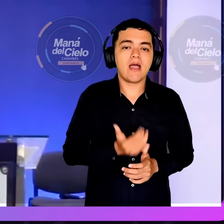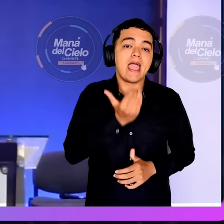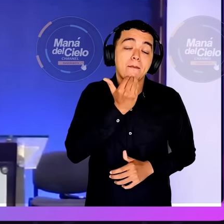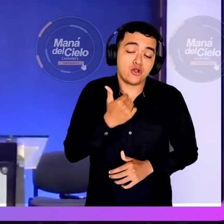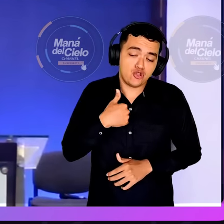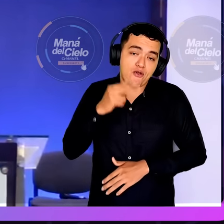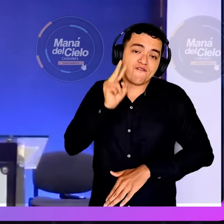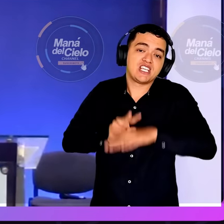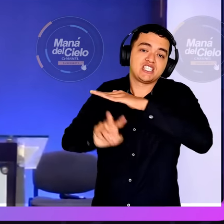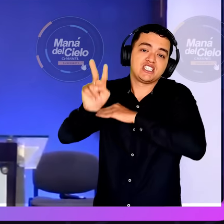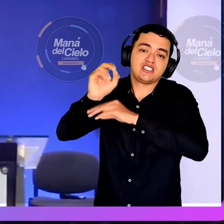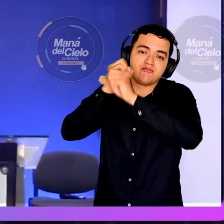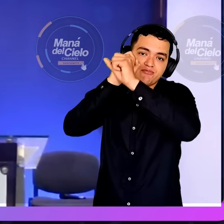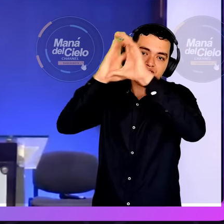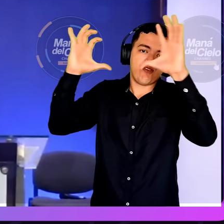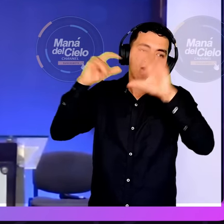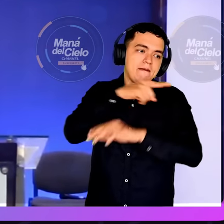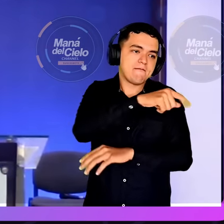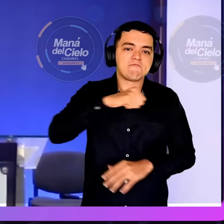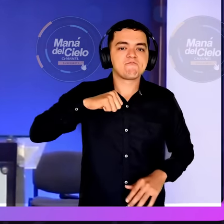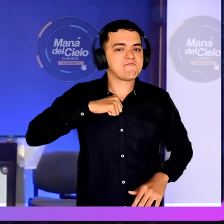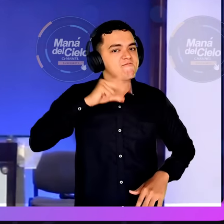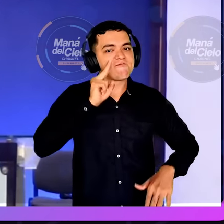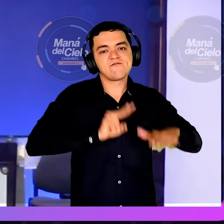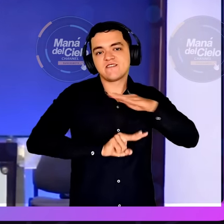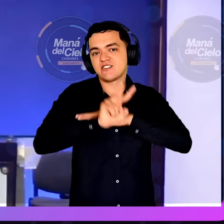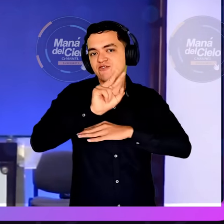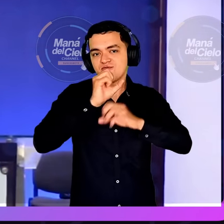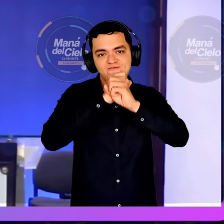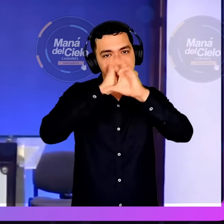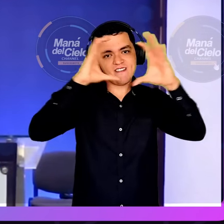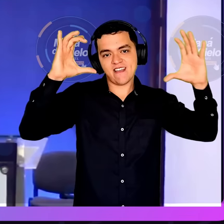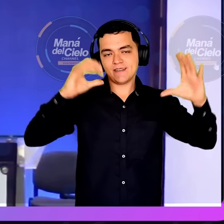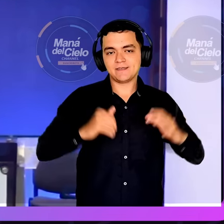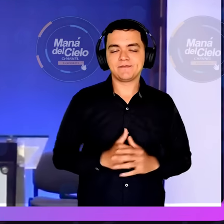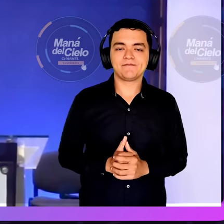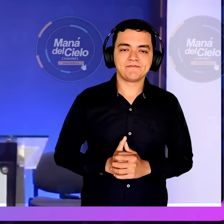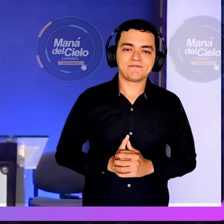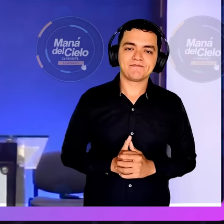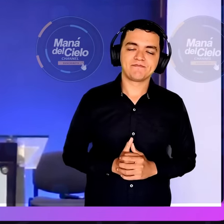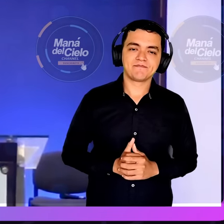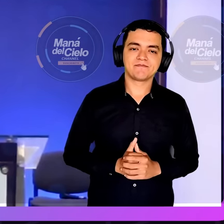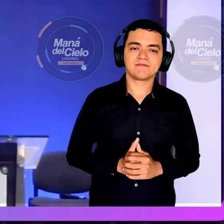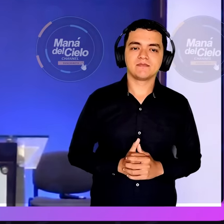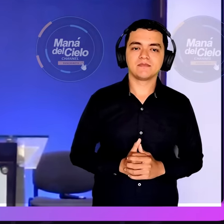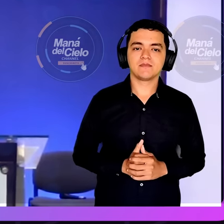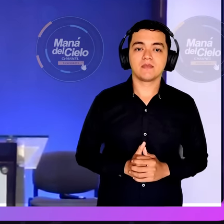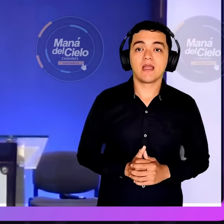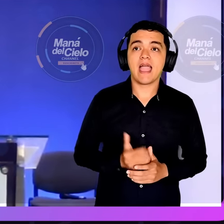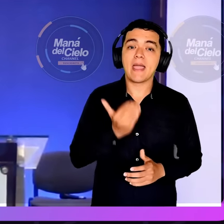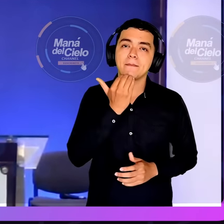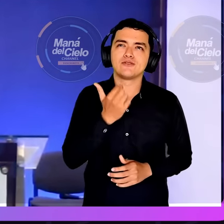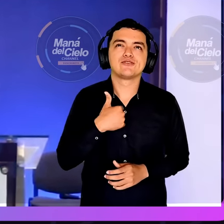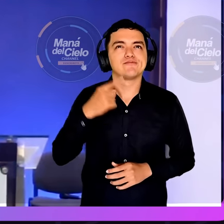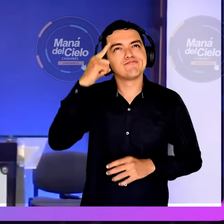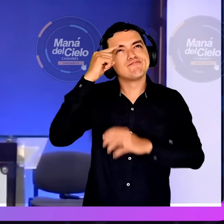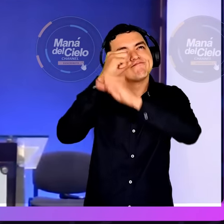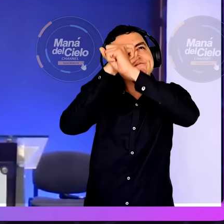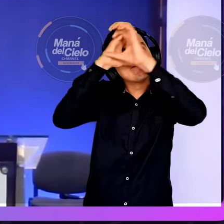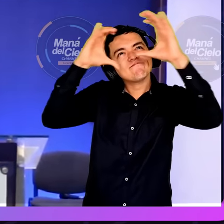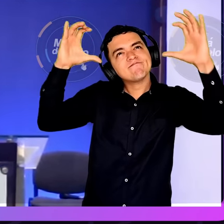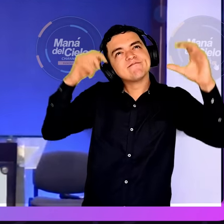porque habían otras que decían, uno lleva tantos años en la iglesia y no está con esta visión, y esta llega ahí de una vez. Y yo me veía